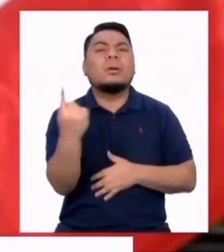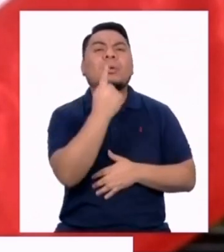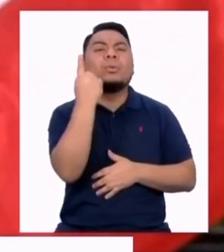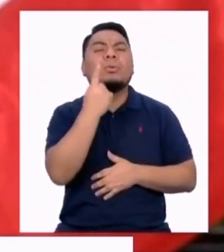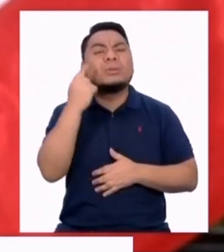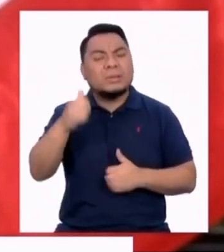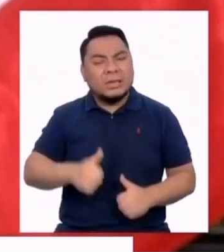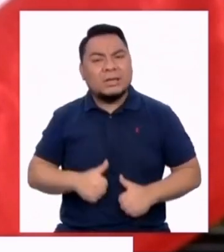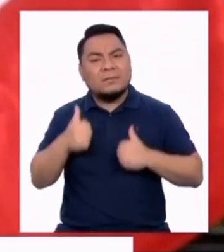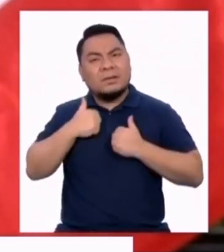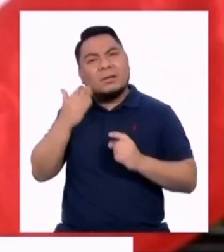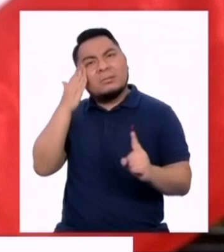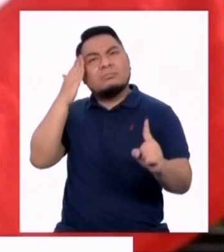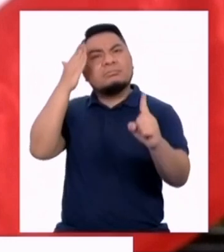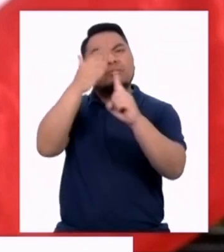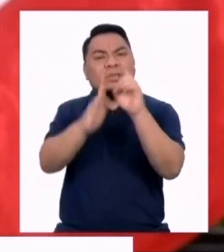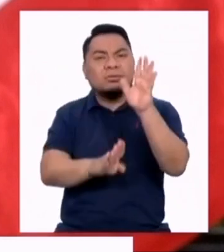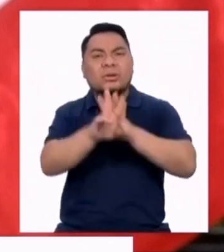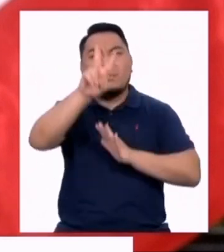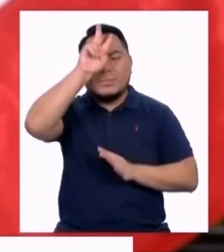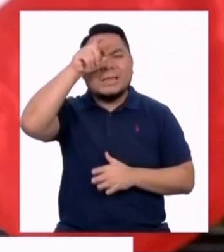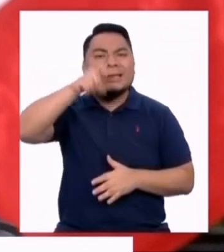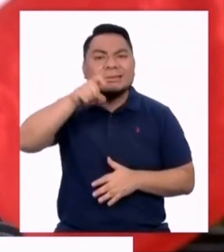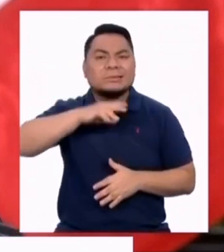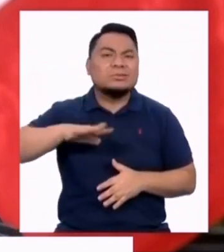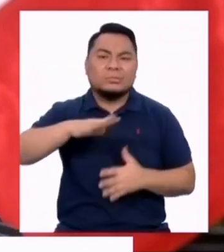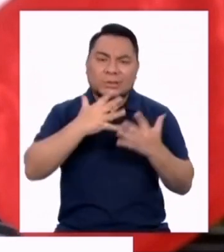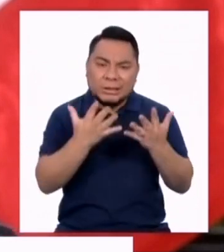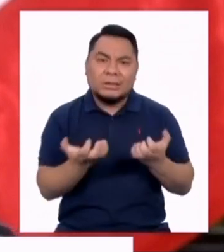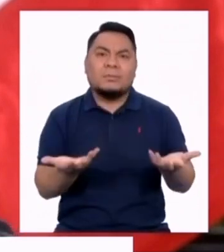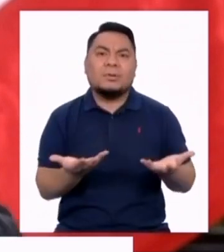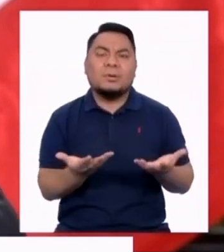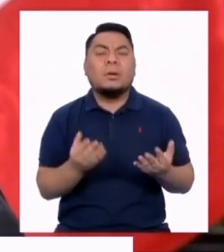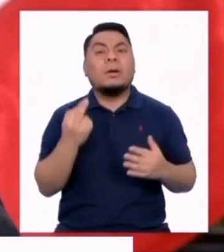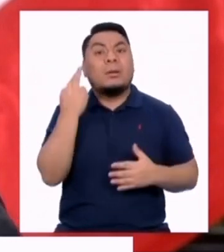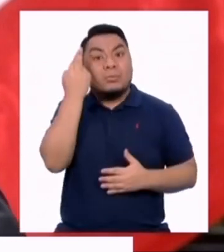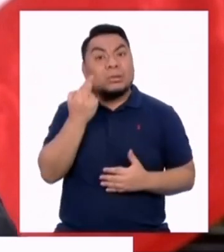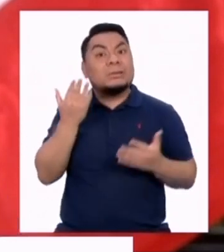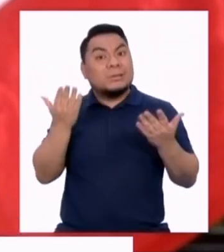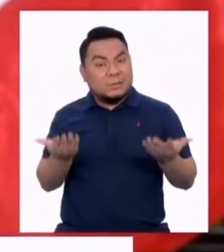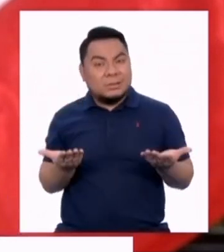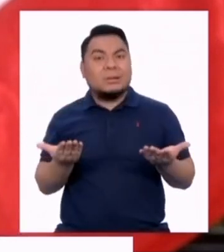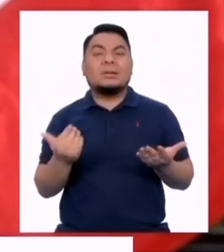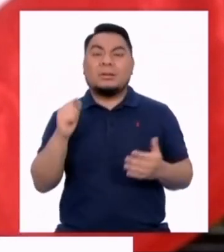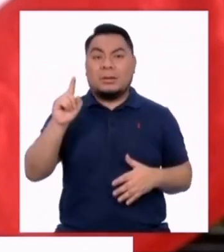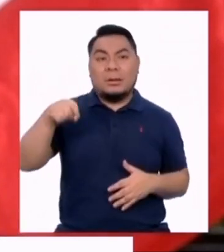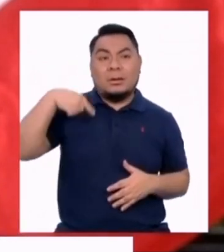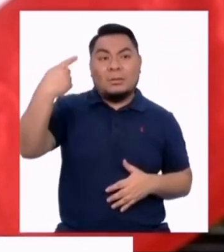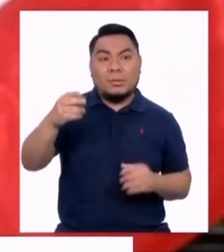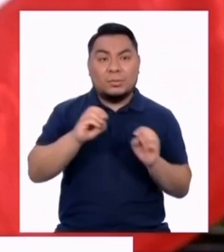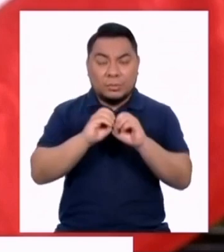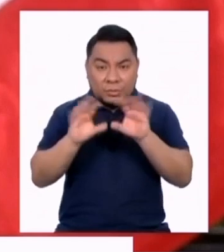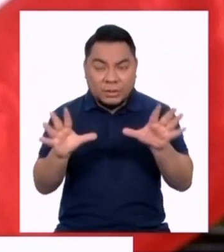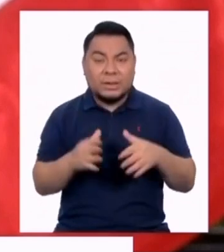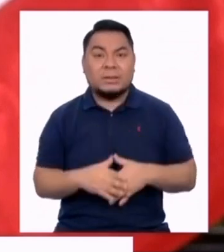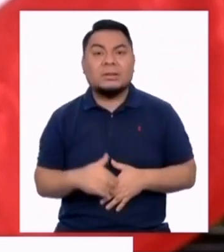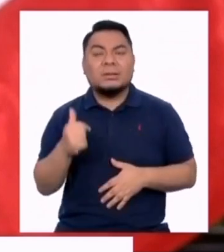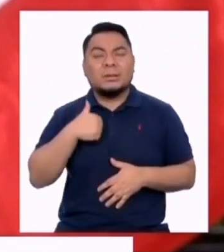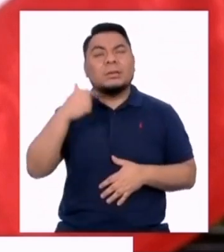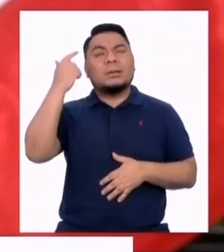por ello en los próximos días se llevará a cabo la primera reunión del pacto